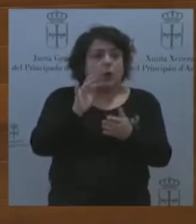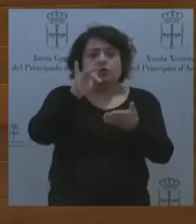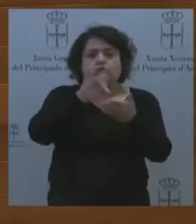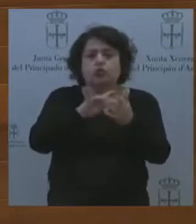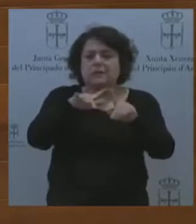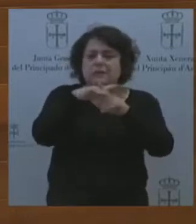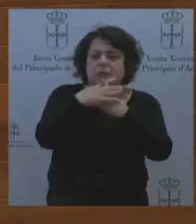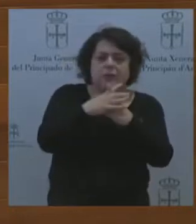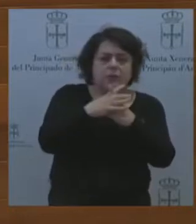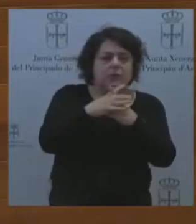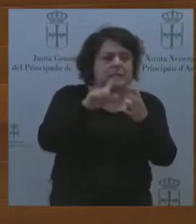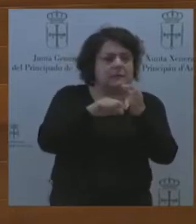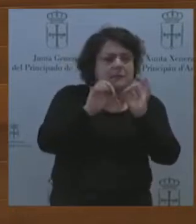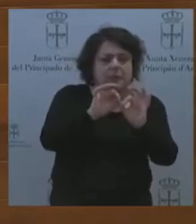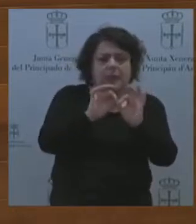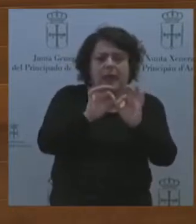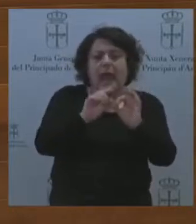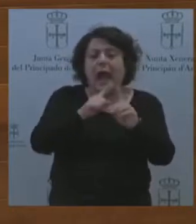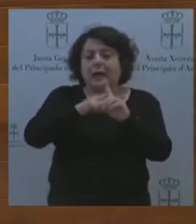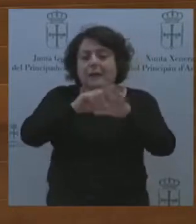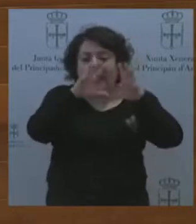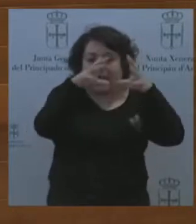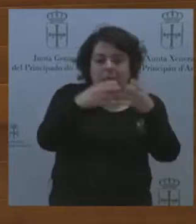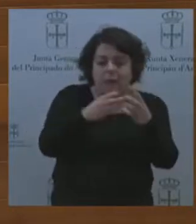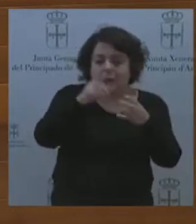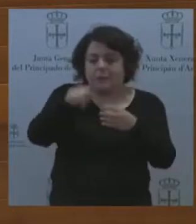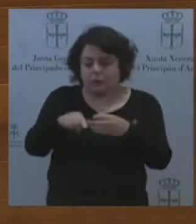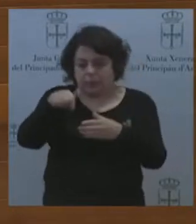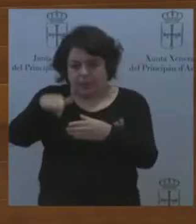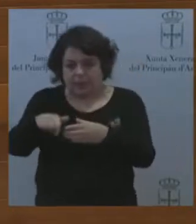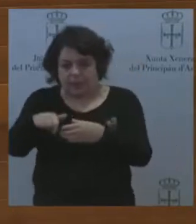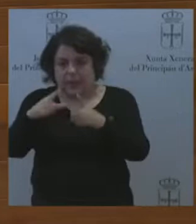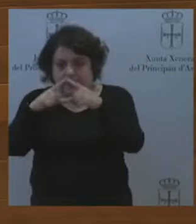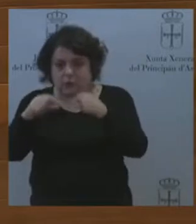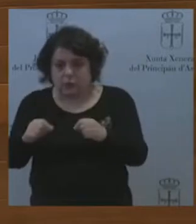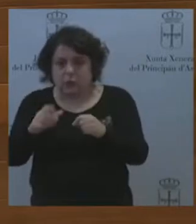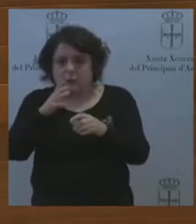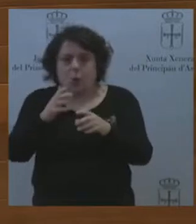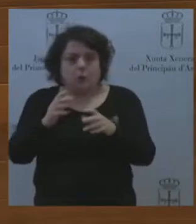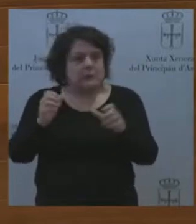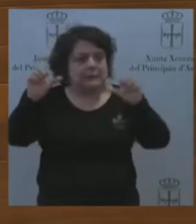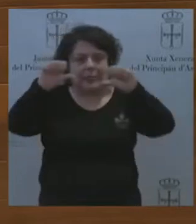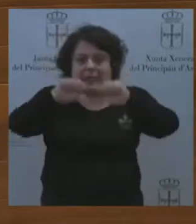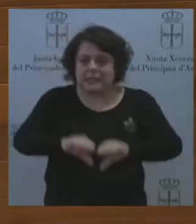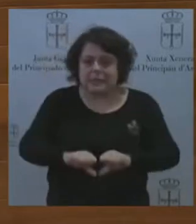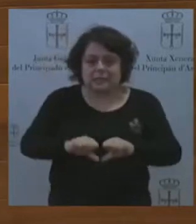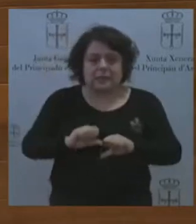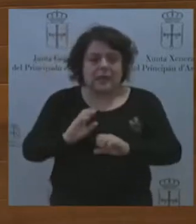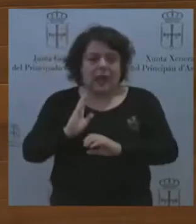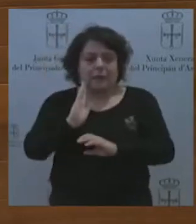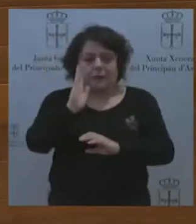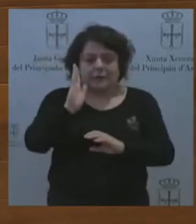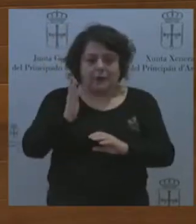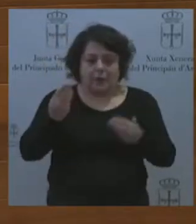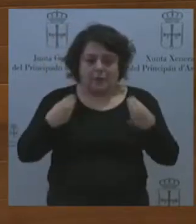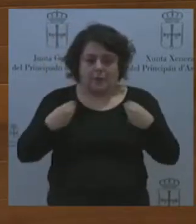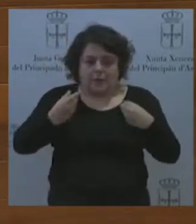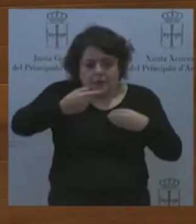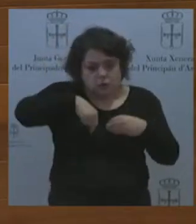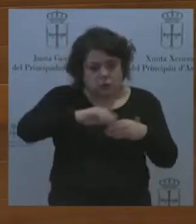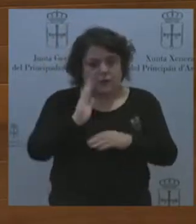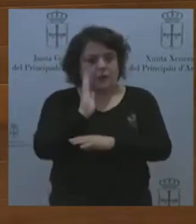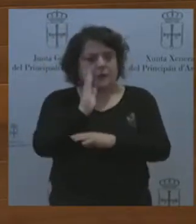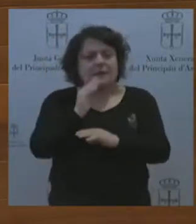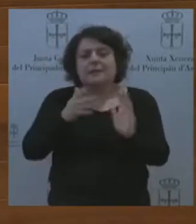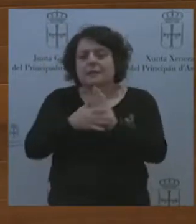a escala local, por un desastre que ya está condicionando nuestras vidas y que marcará el futuro de Asturias. Ese